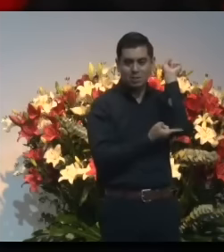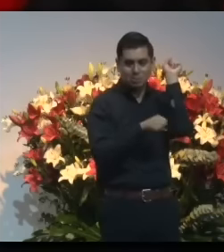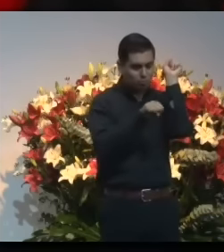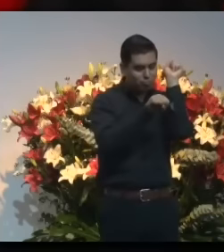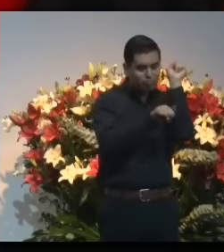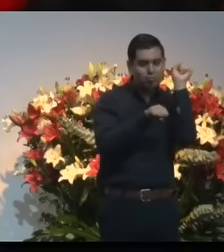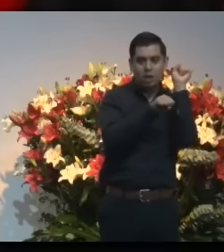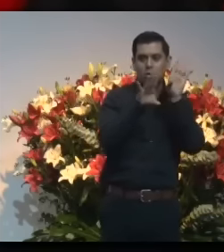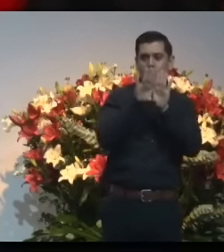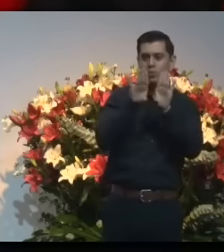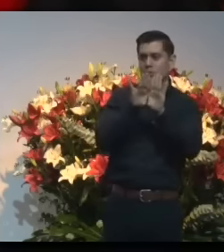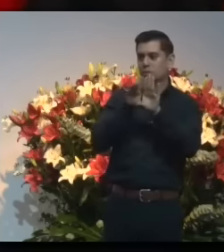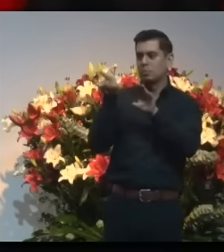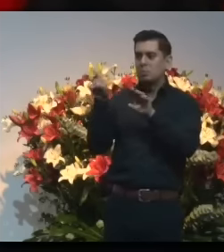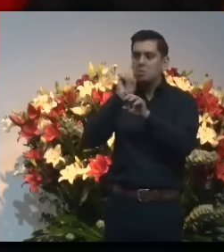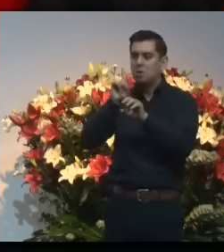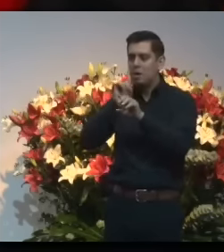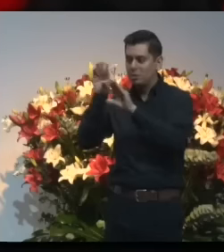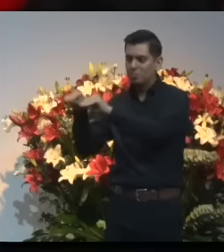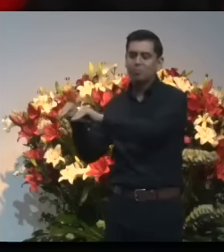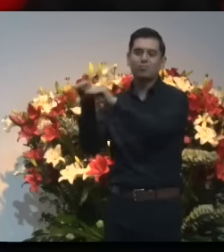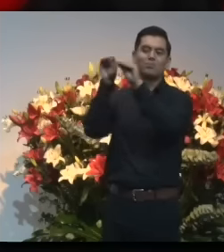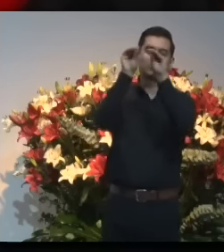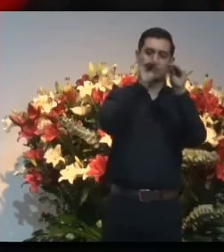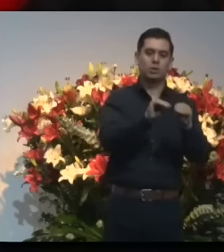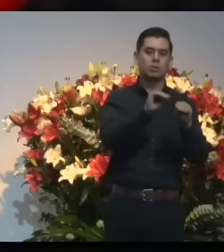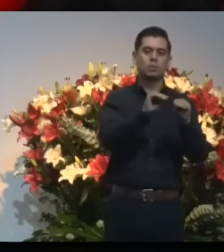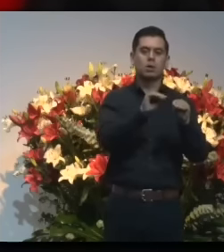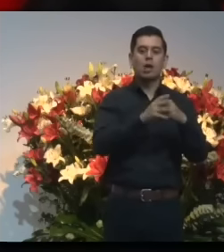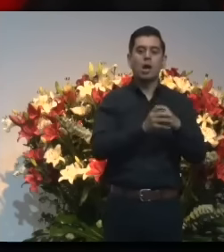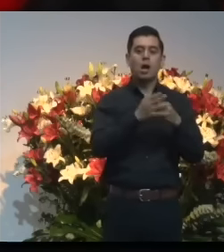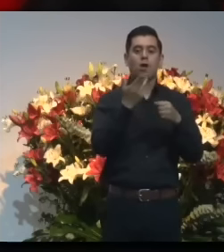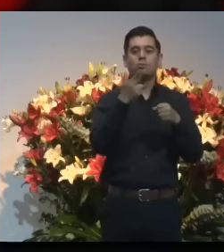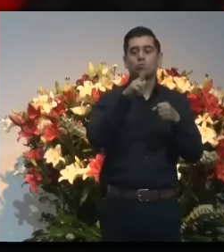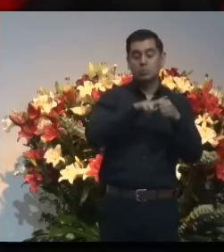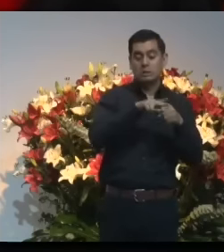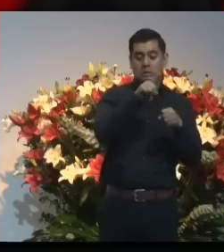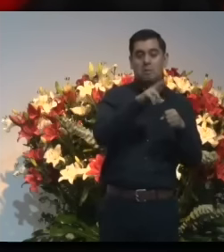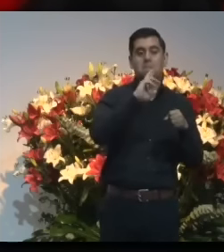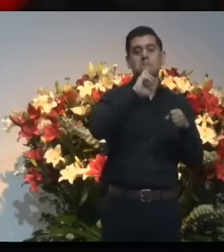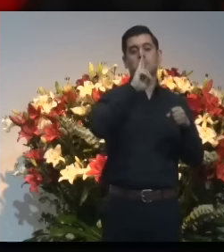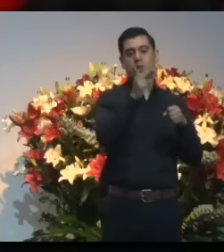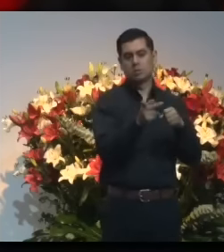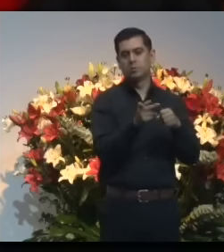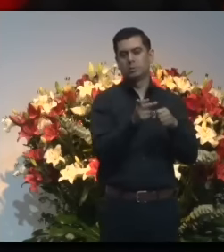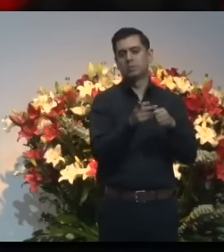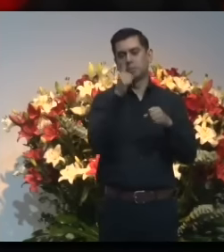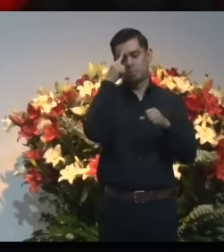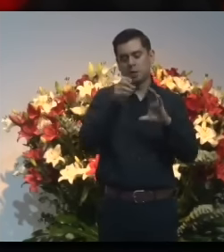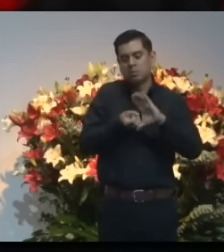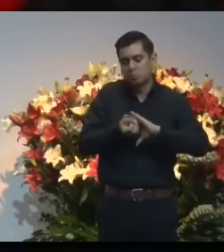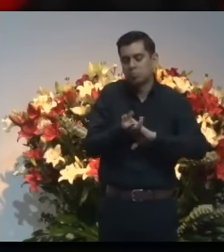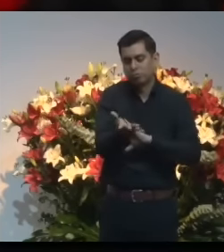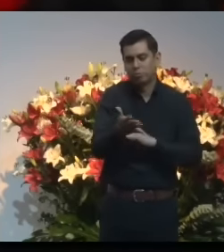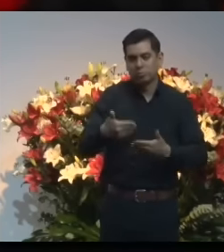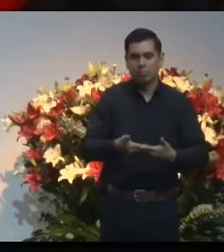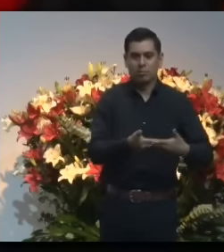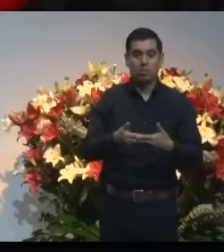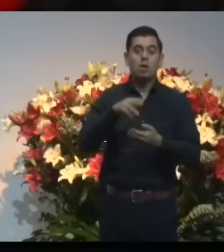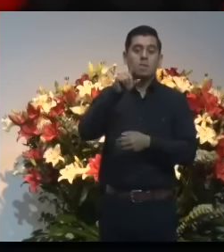trasladar a la mujer a un hospital cercano para que tenga un parto en mejores condiciones. Y yo sí creo que con el uso de la